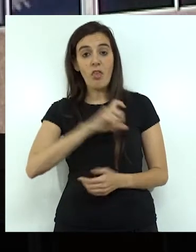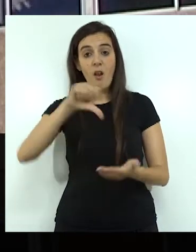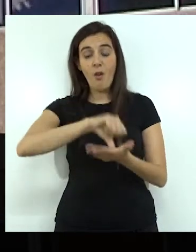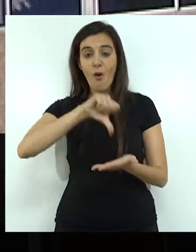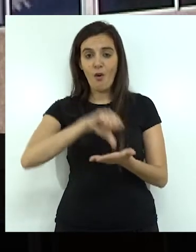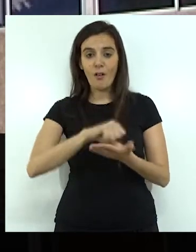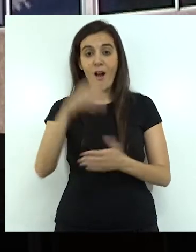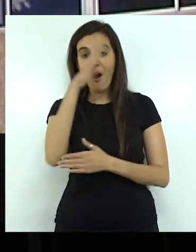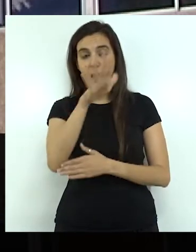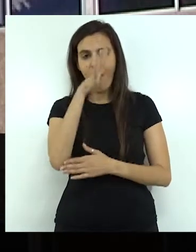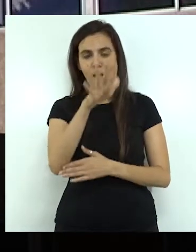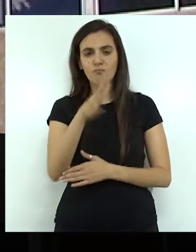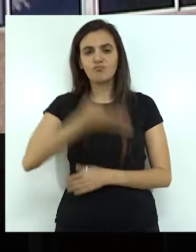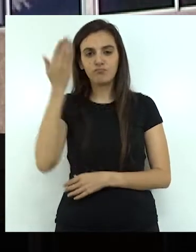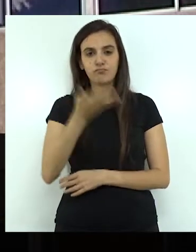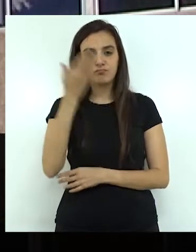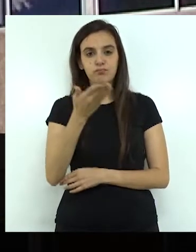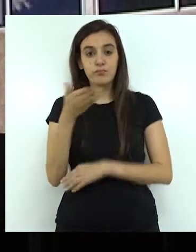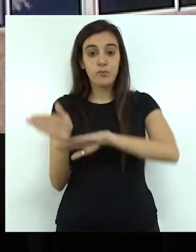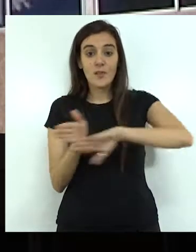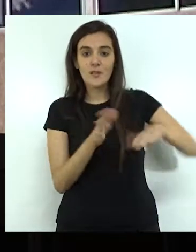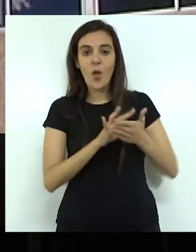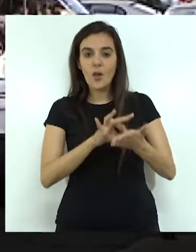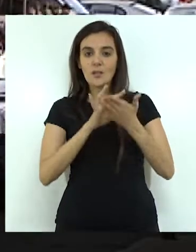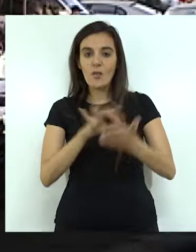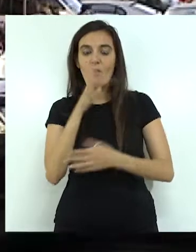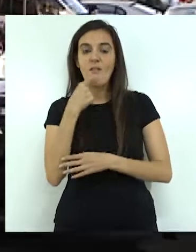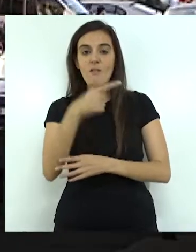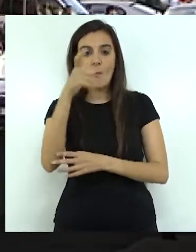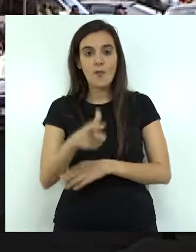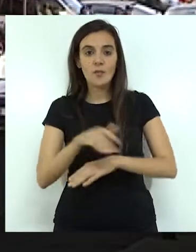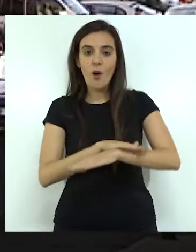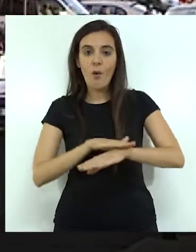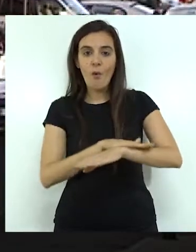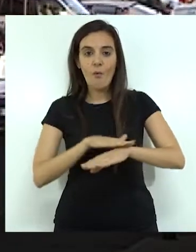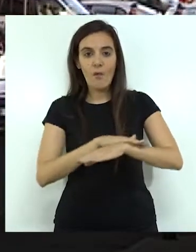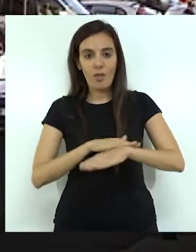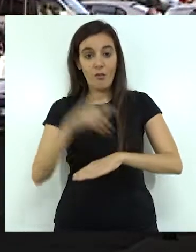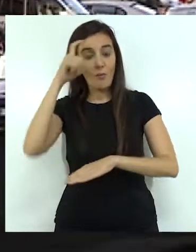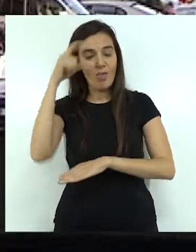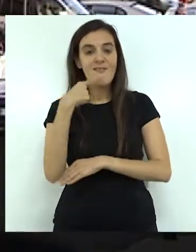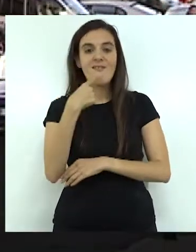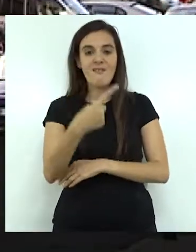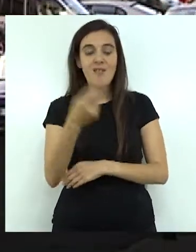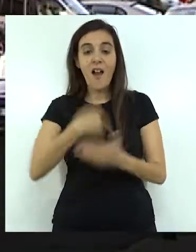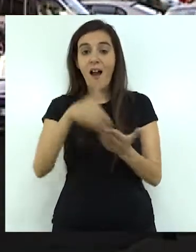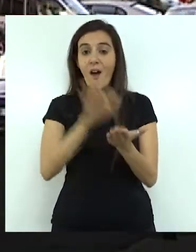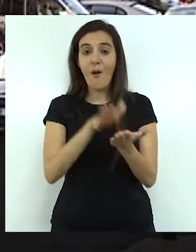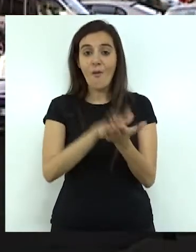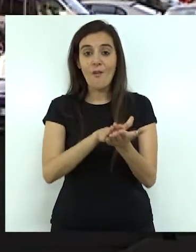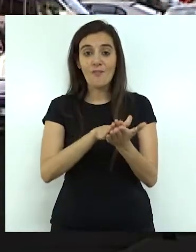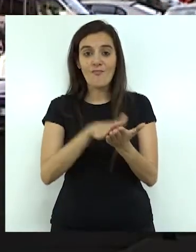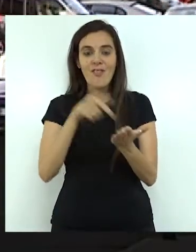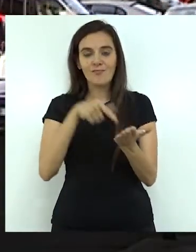delitos graves están apartados del servicio según ha confirmado el consejero de gobernación la apertura del expediente disciplinario se va a dejar en suspenso